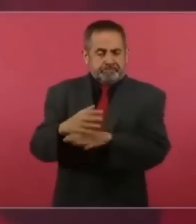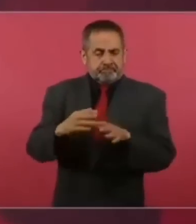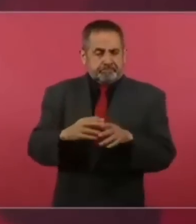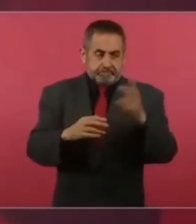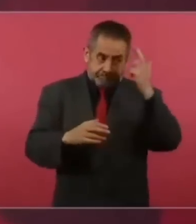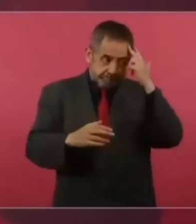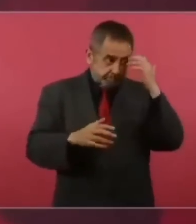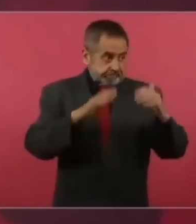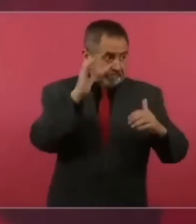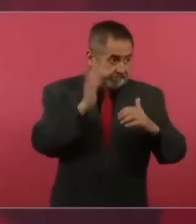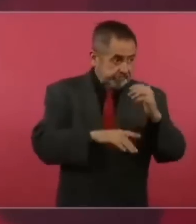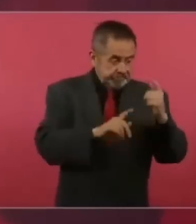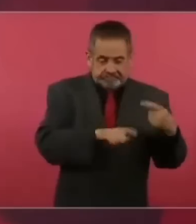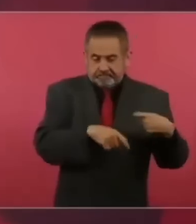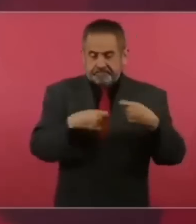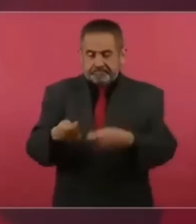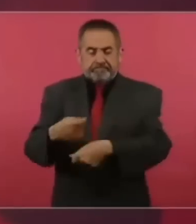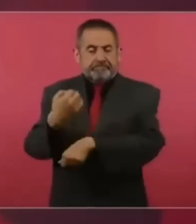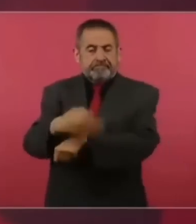de,